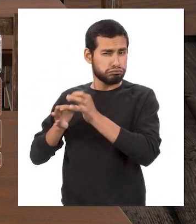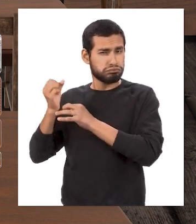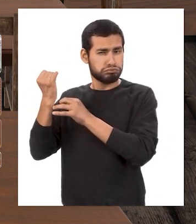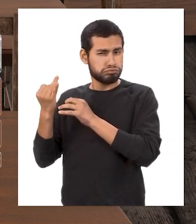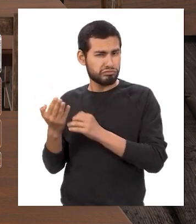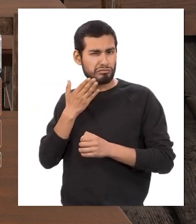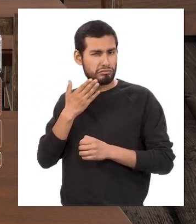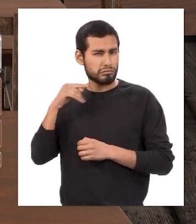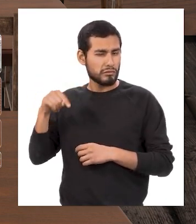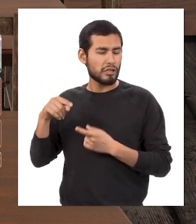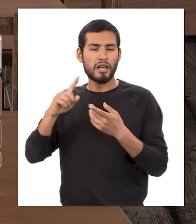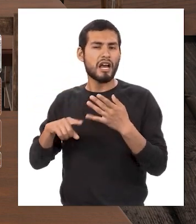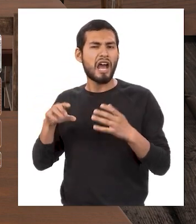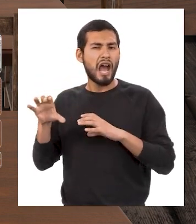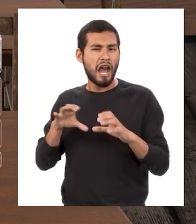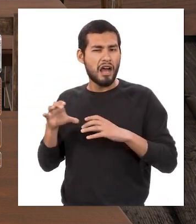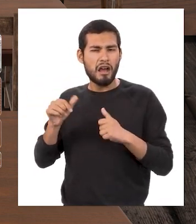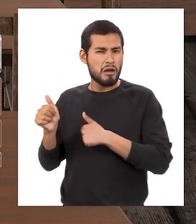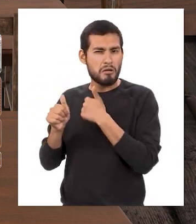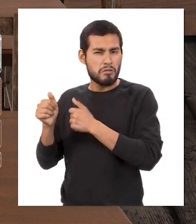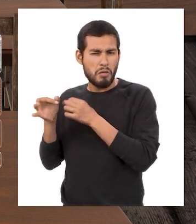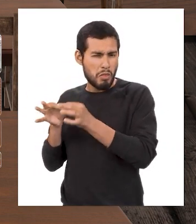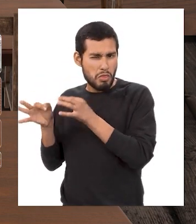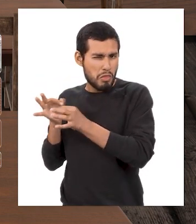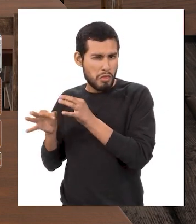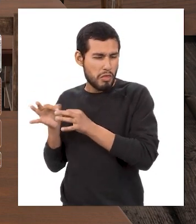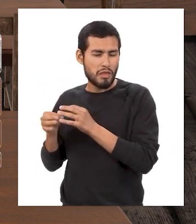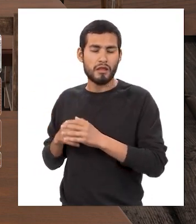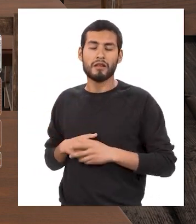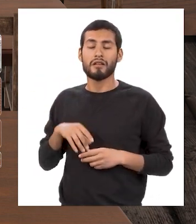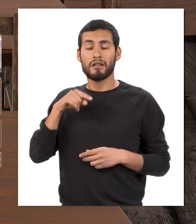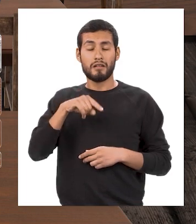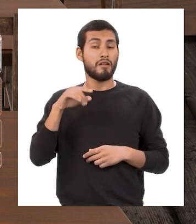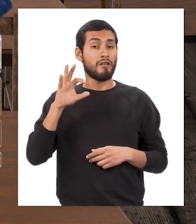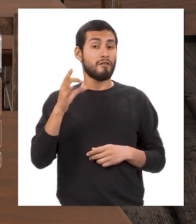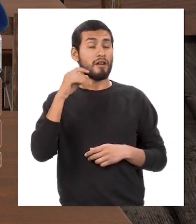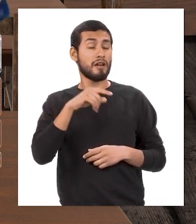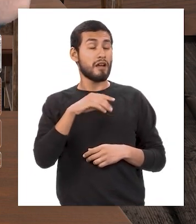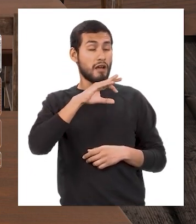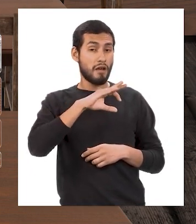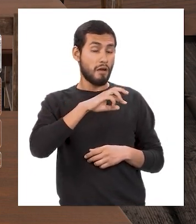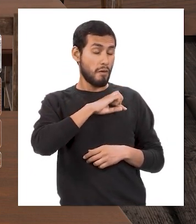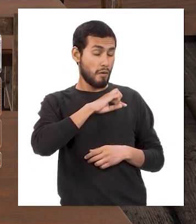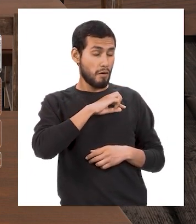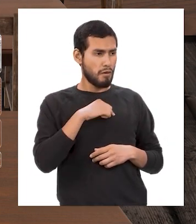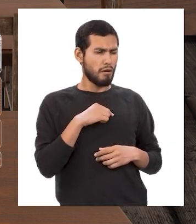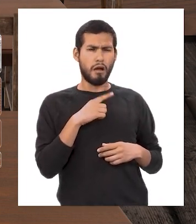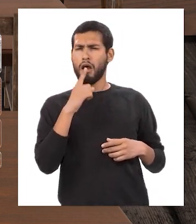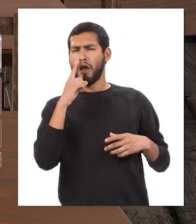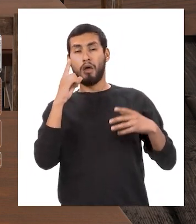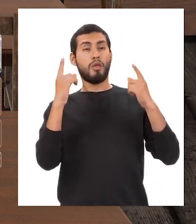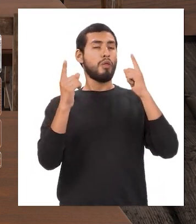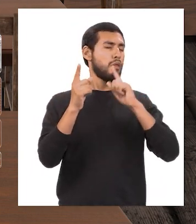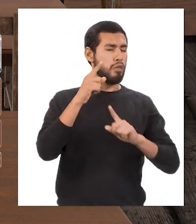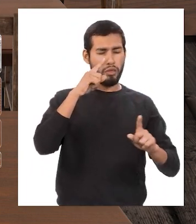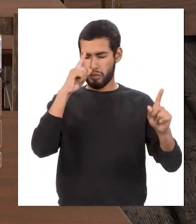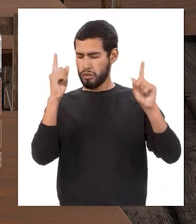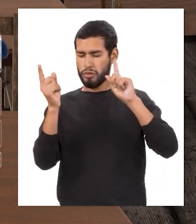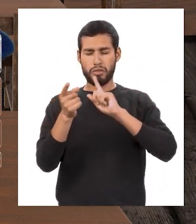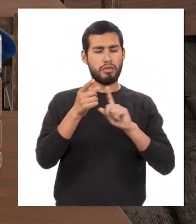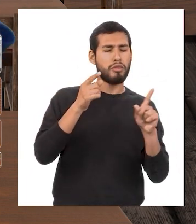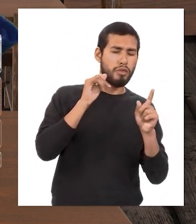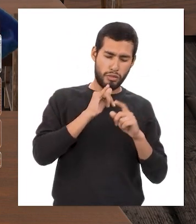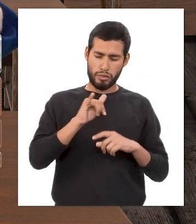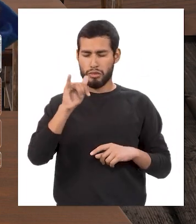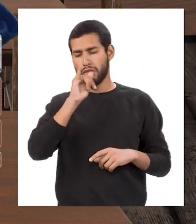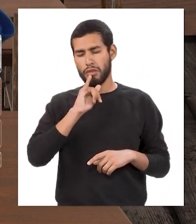Passepartout quién era y qué es lo que hacía siguiéndolos. Pero el pobre francés estaba entrando en espacios donde el alcohol